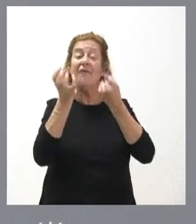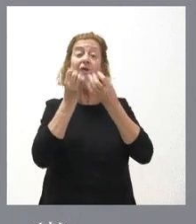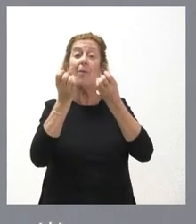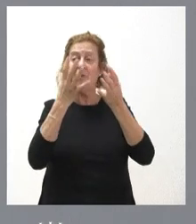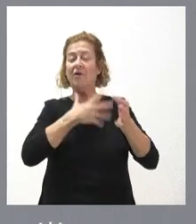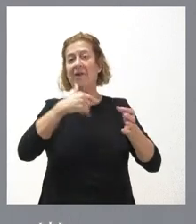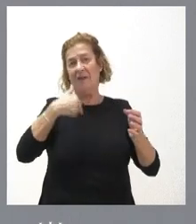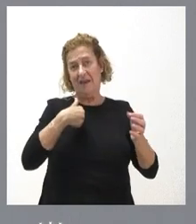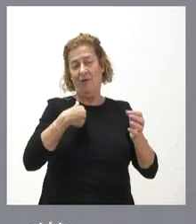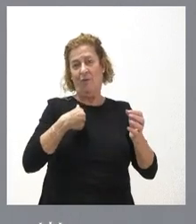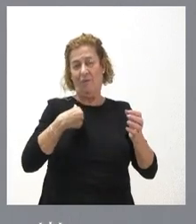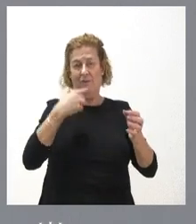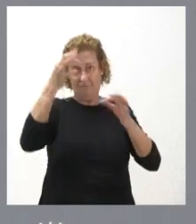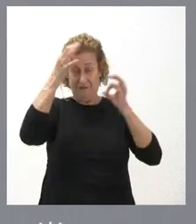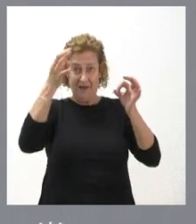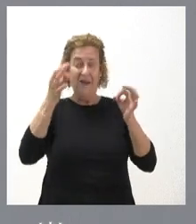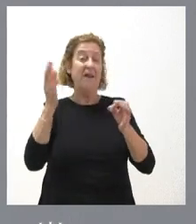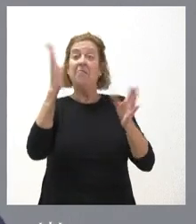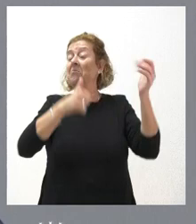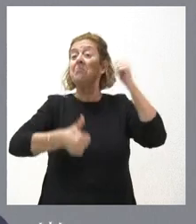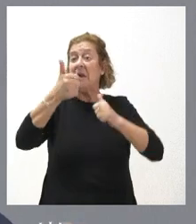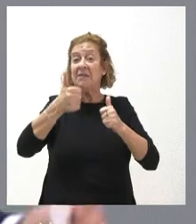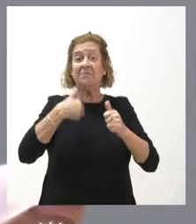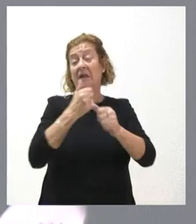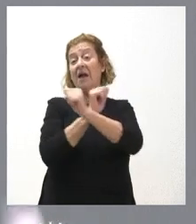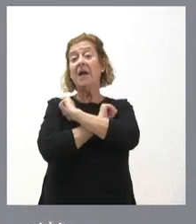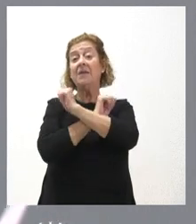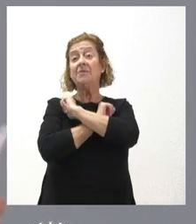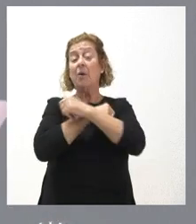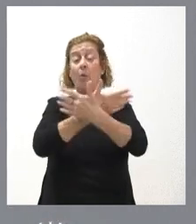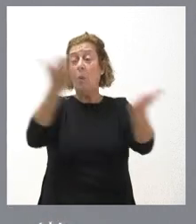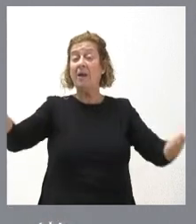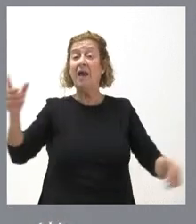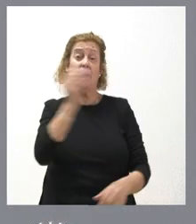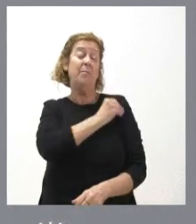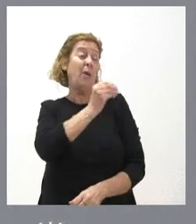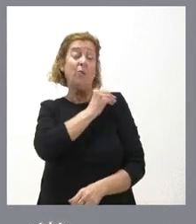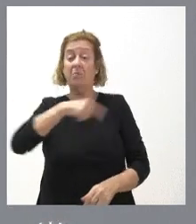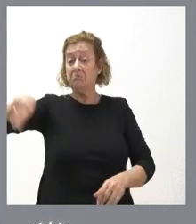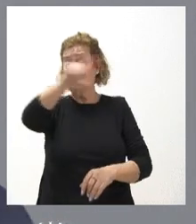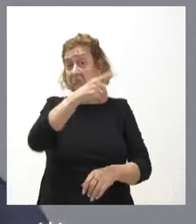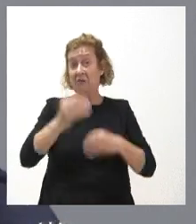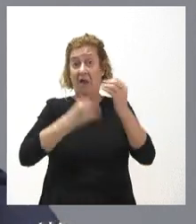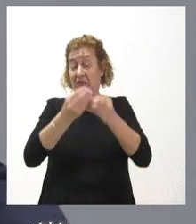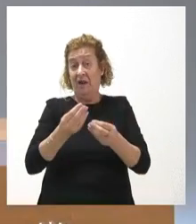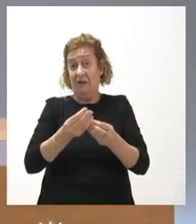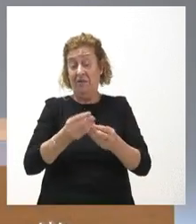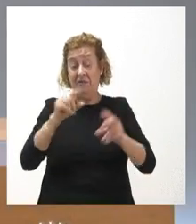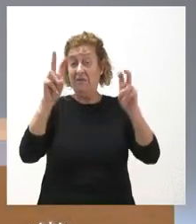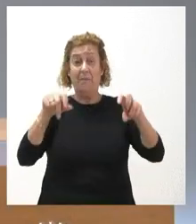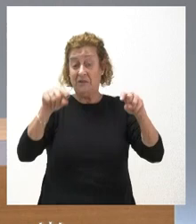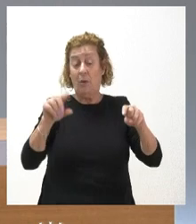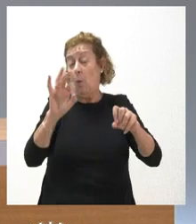querido señalarles y sin más pues quedo a la espera de cualquier pregunta que estimen oportuno formular sobre este asunto sobre